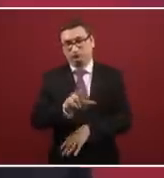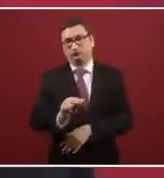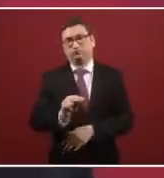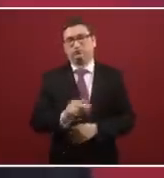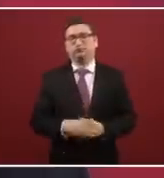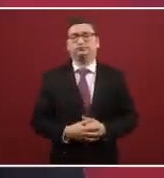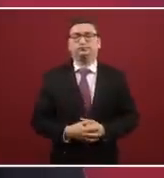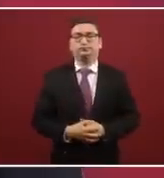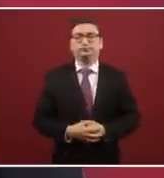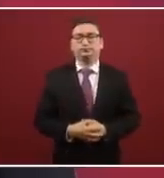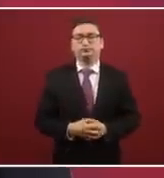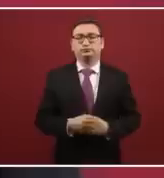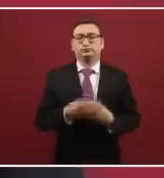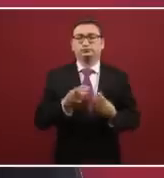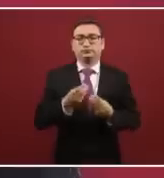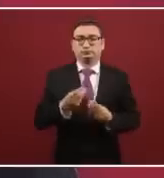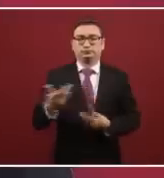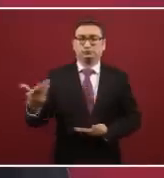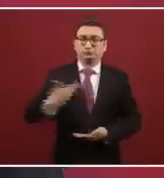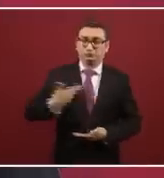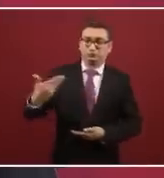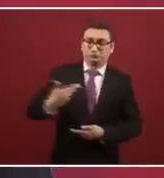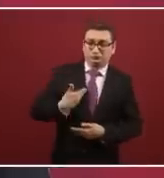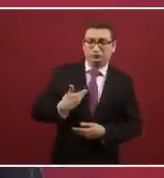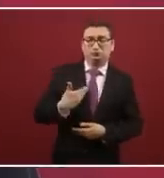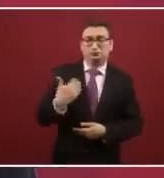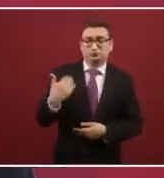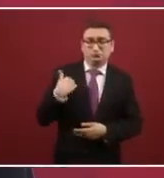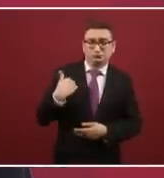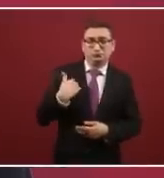Me vienen a plantear